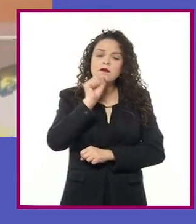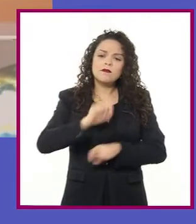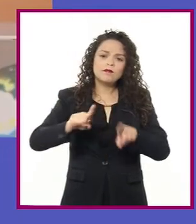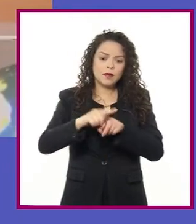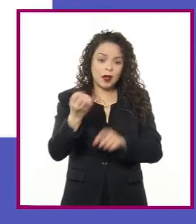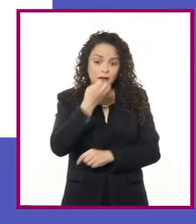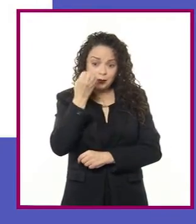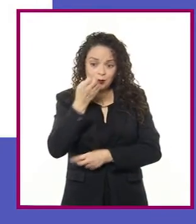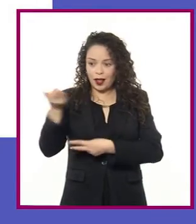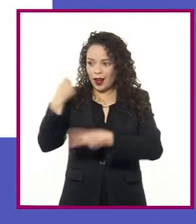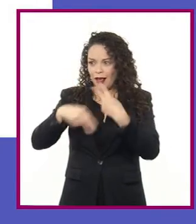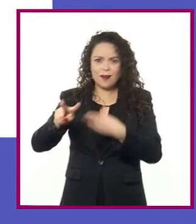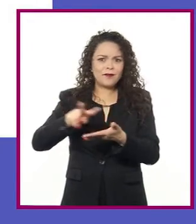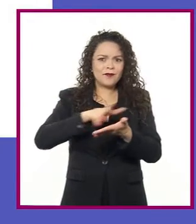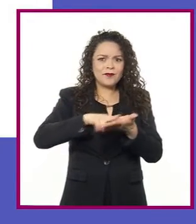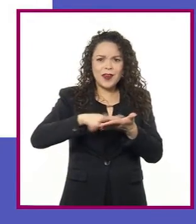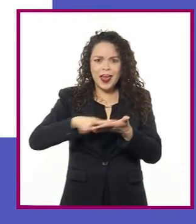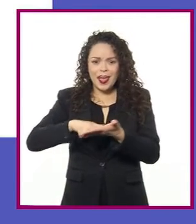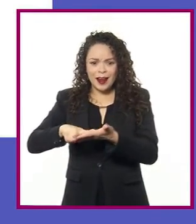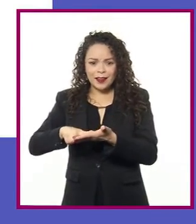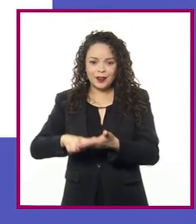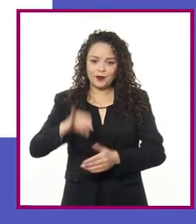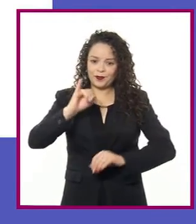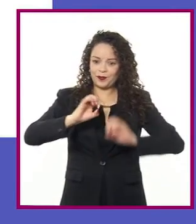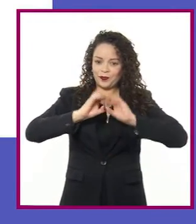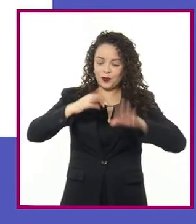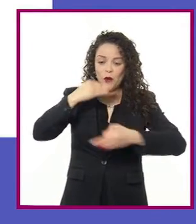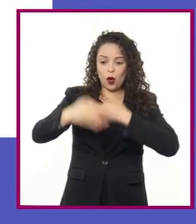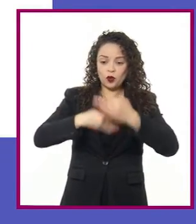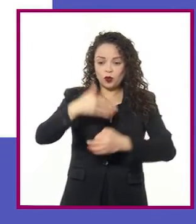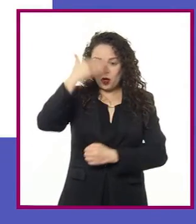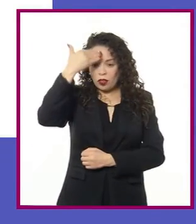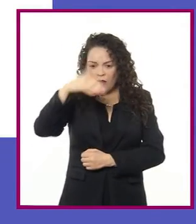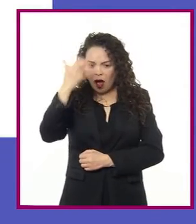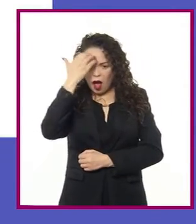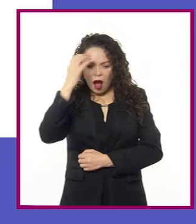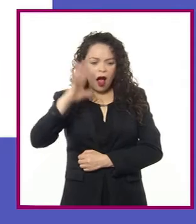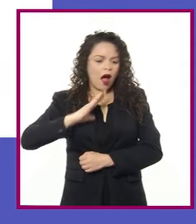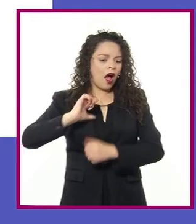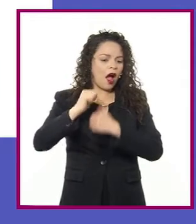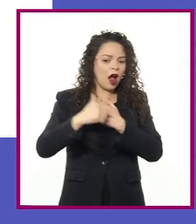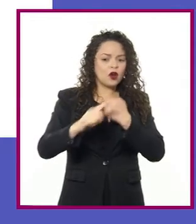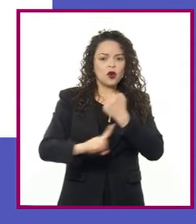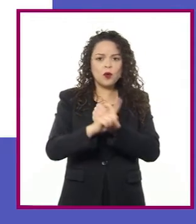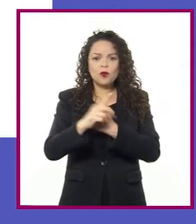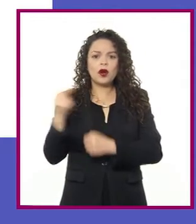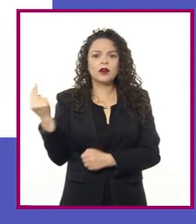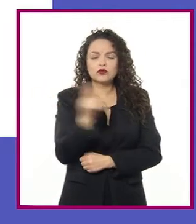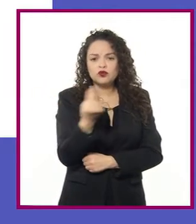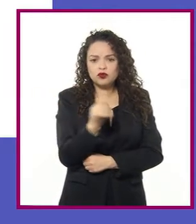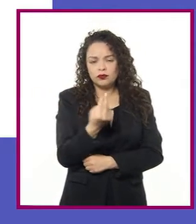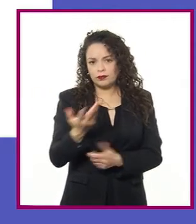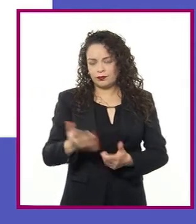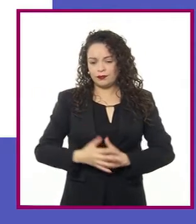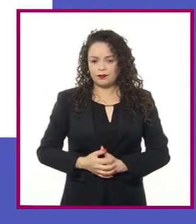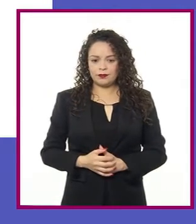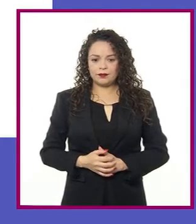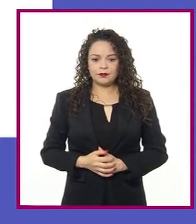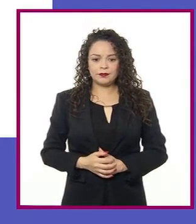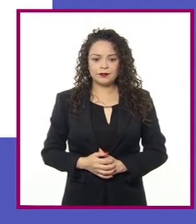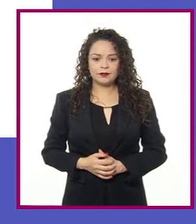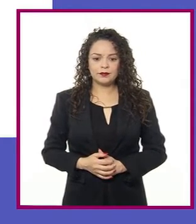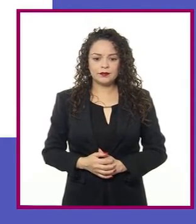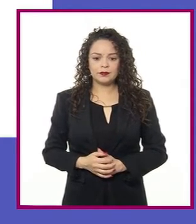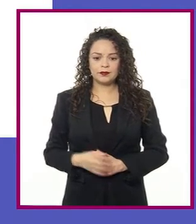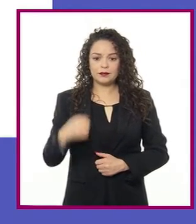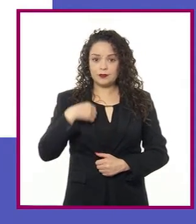verde. Claro, todos conocemos alguna necesidad o problemática ambiental cercana a nosotros.